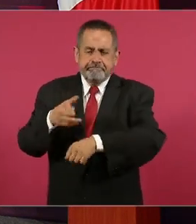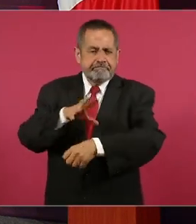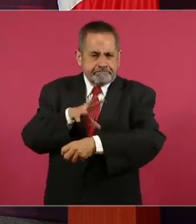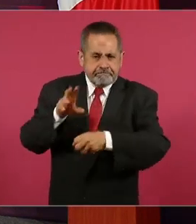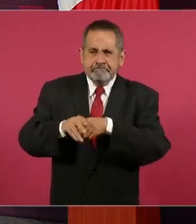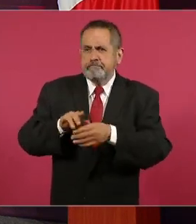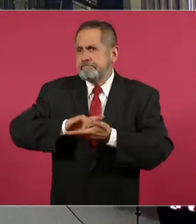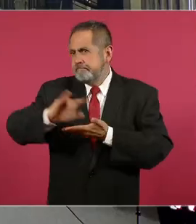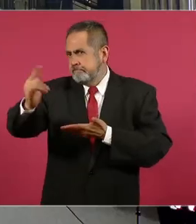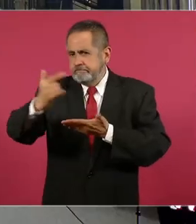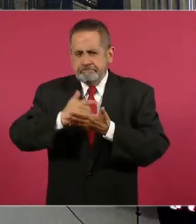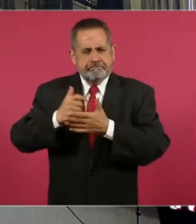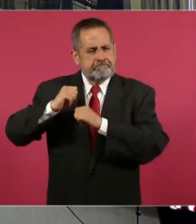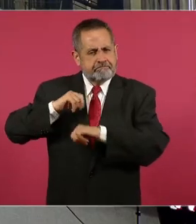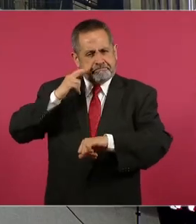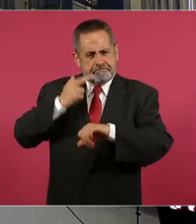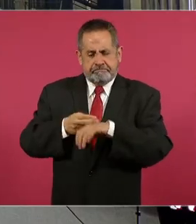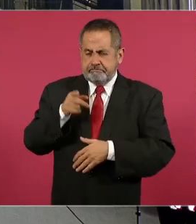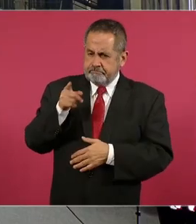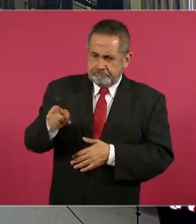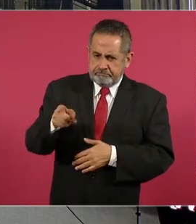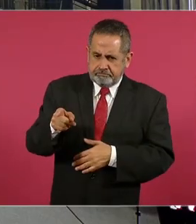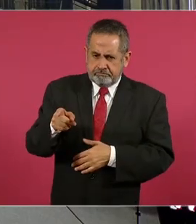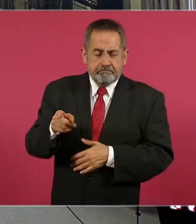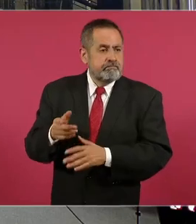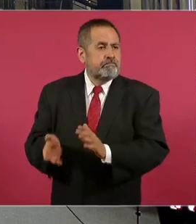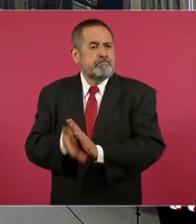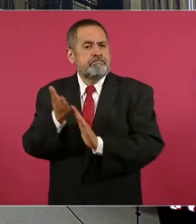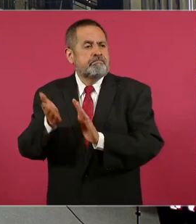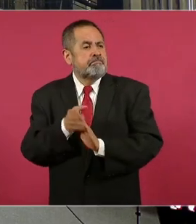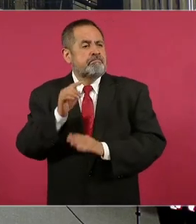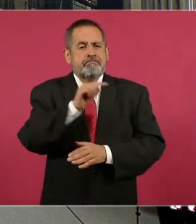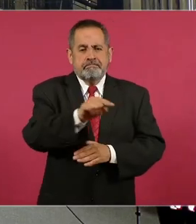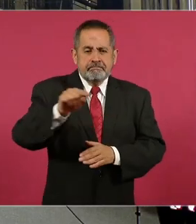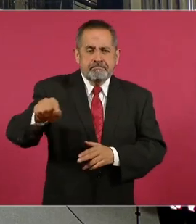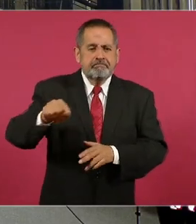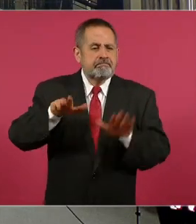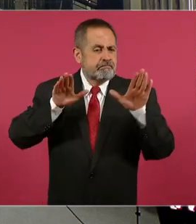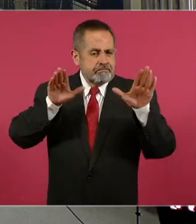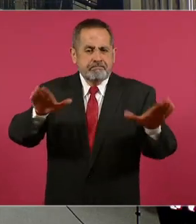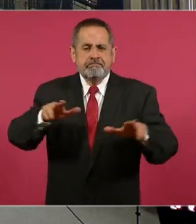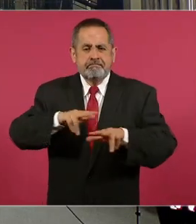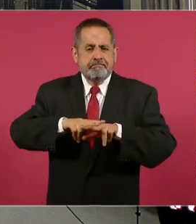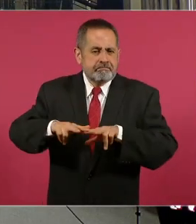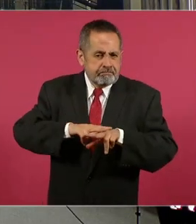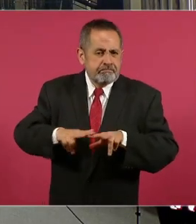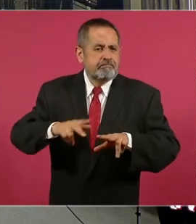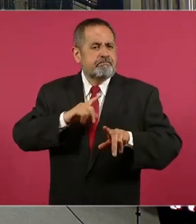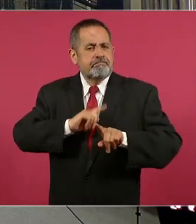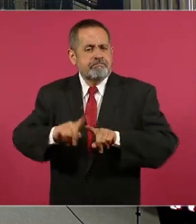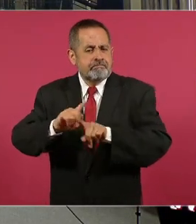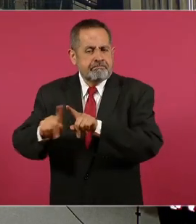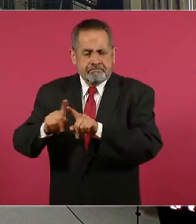todas estas nuevas obras públicas que se están haciendo